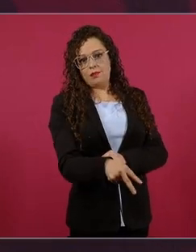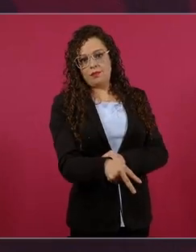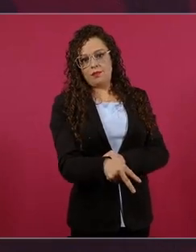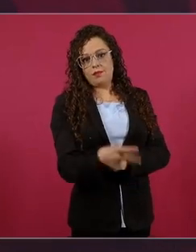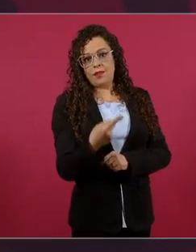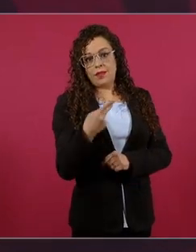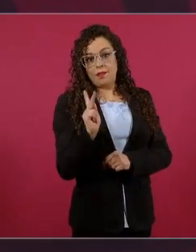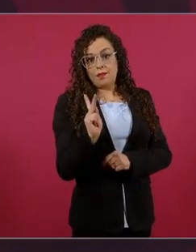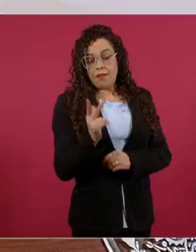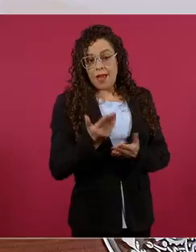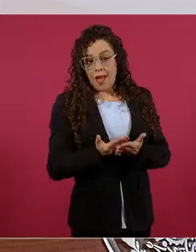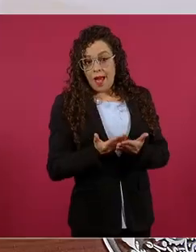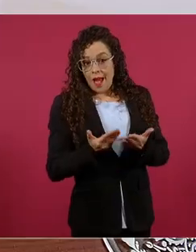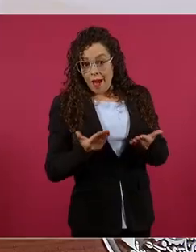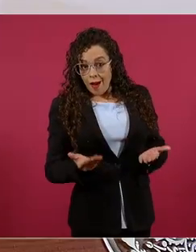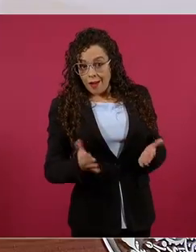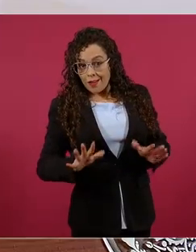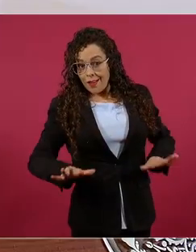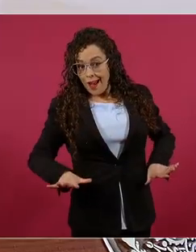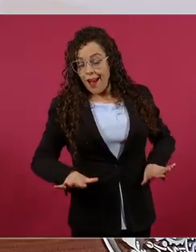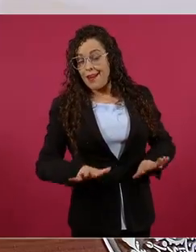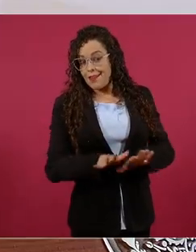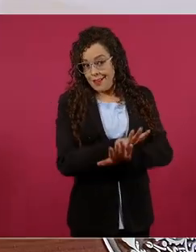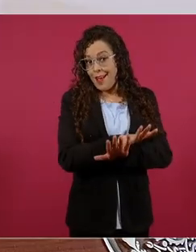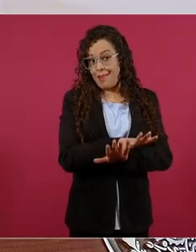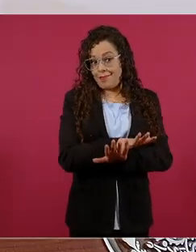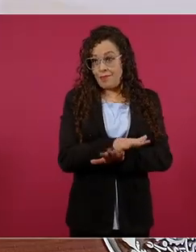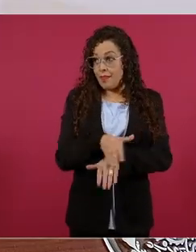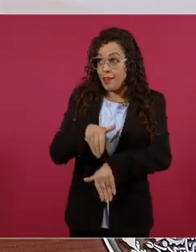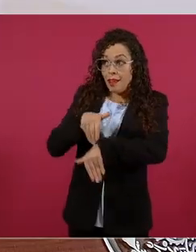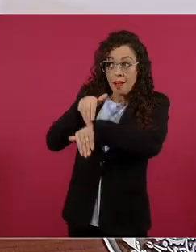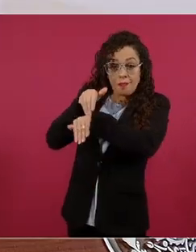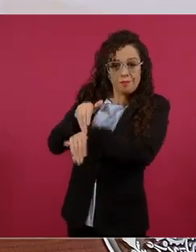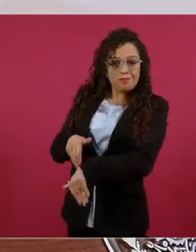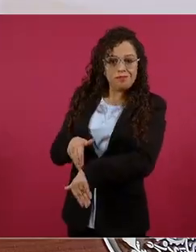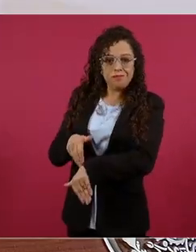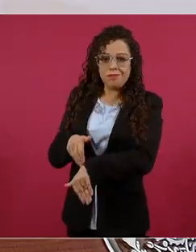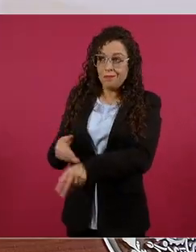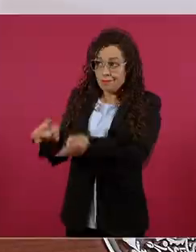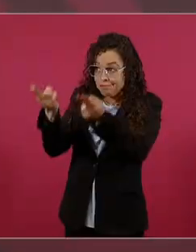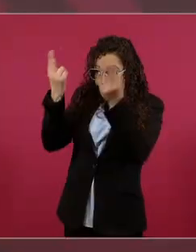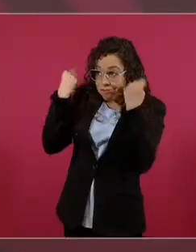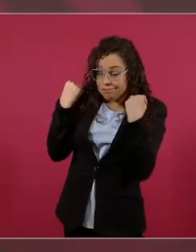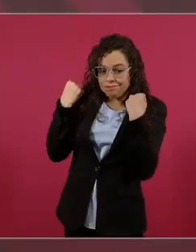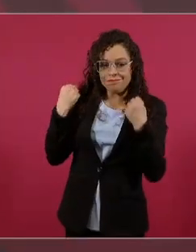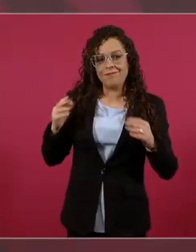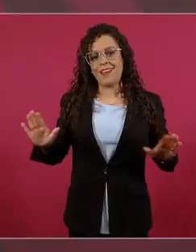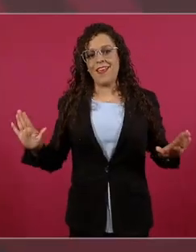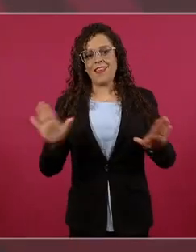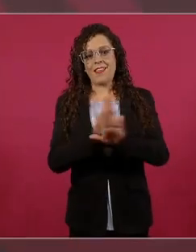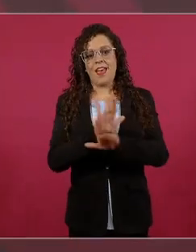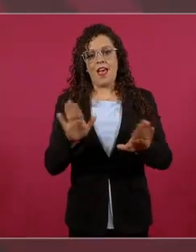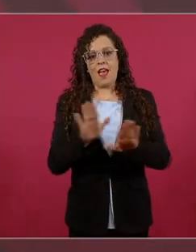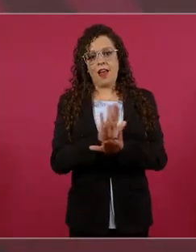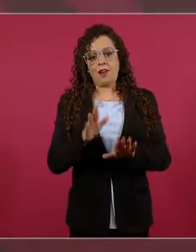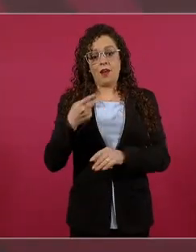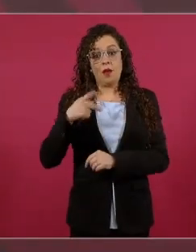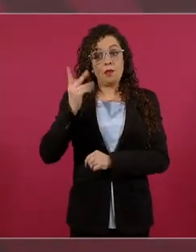pues ahora es distinto, pero en ese entonces había mucha arrogancia, mucha